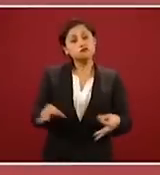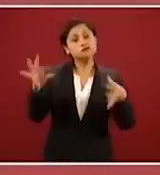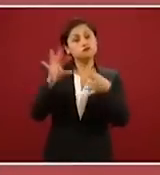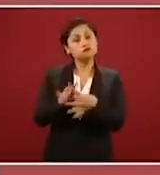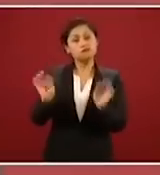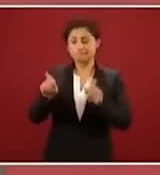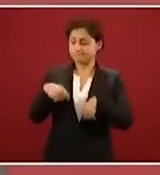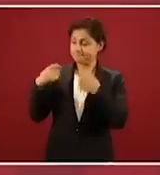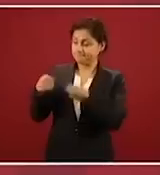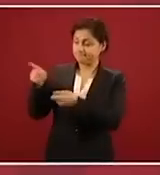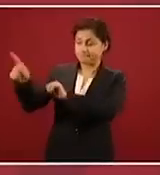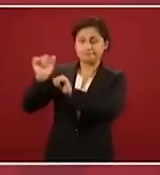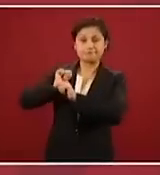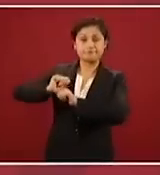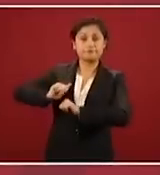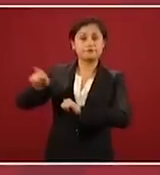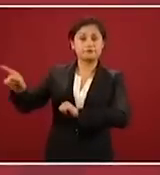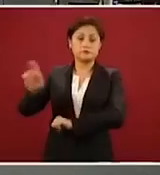resuelva.